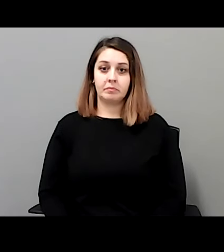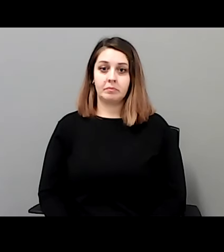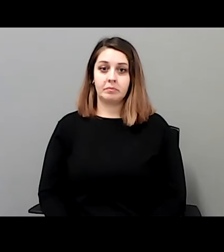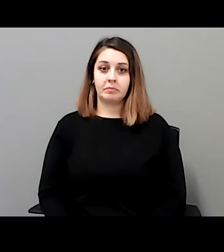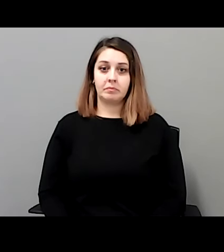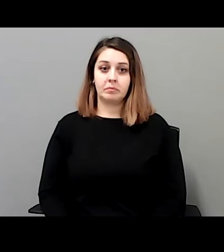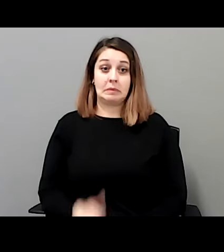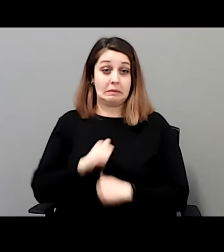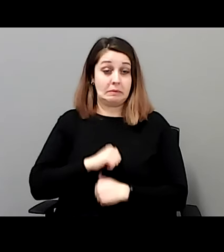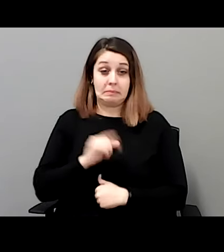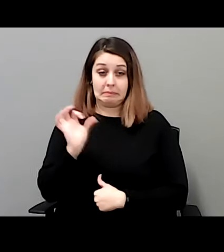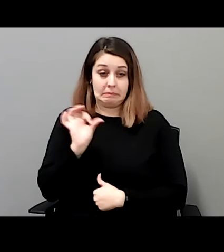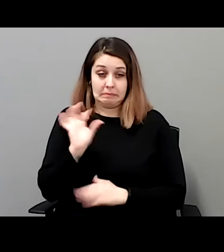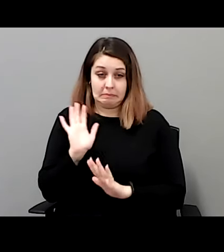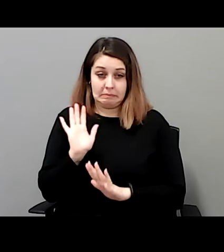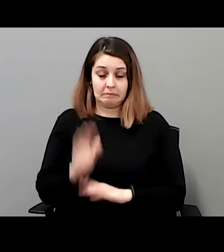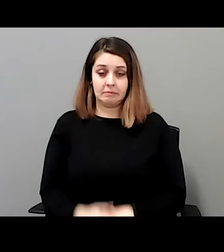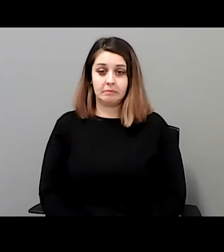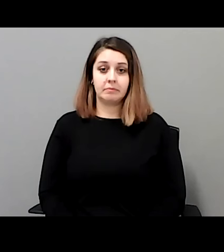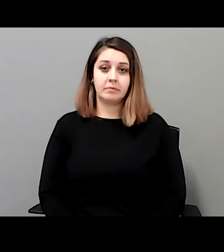Espera un momentito.